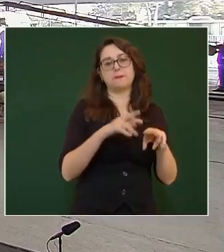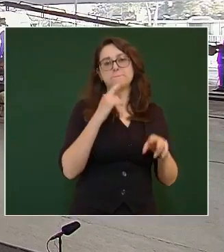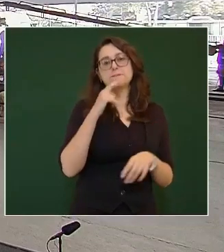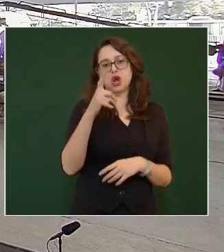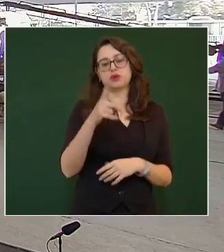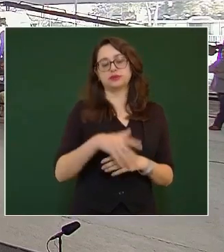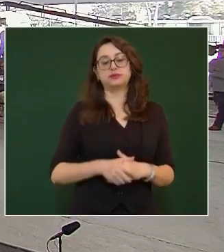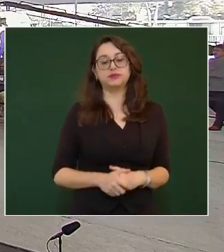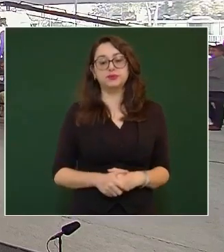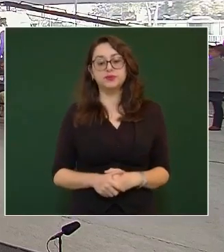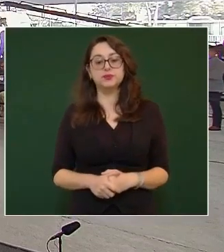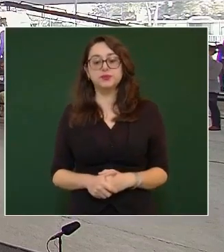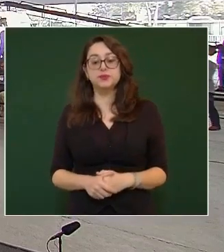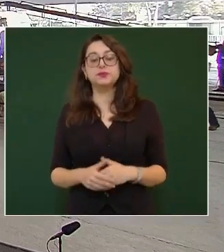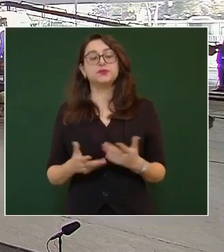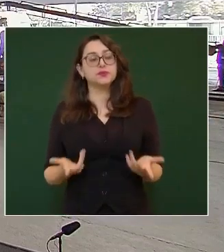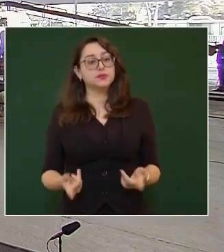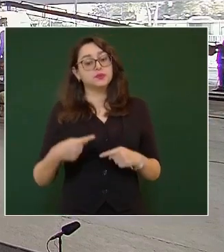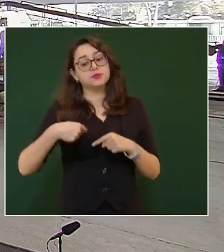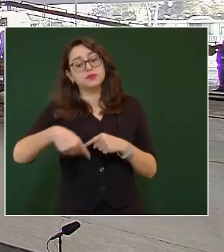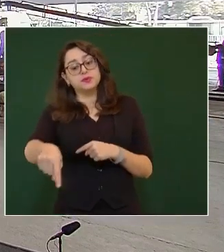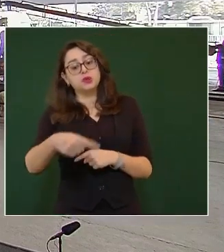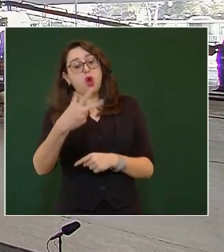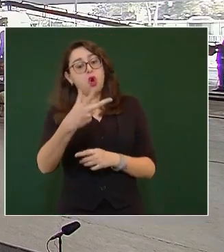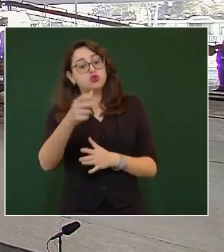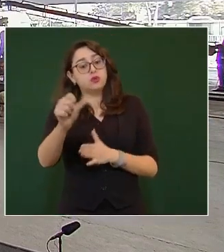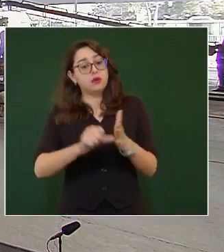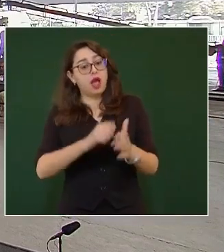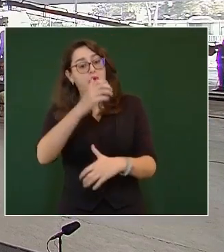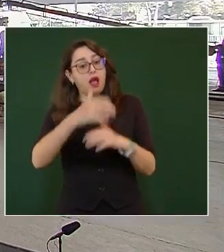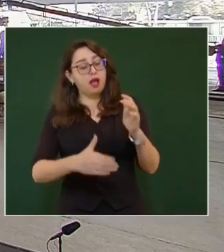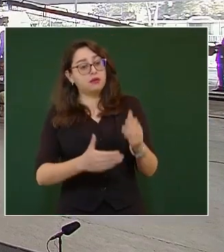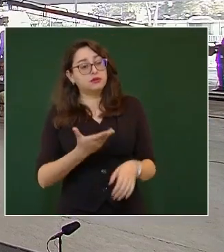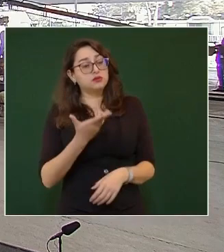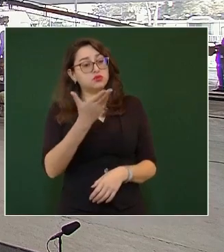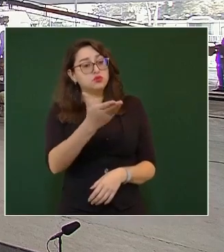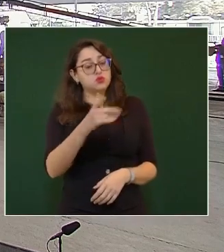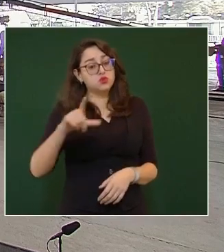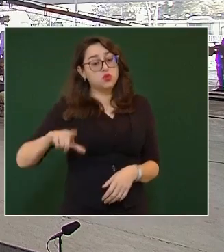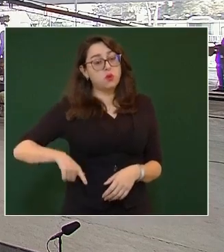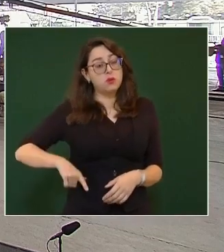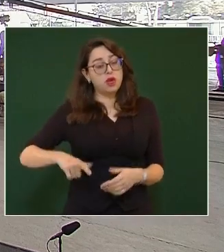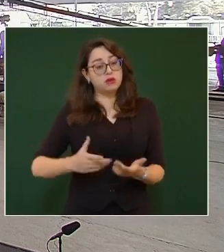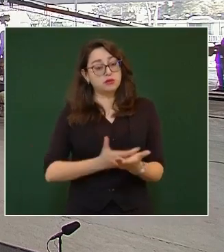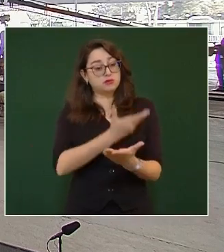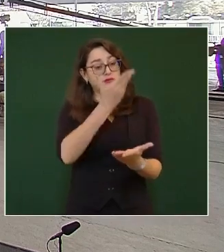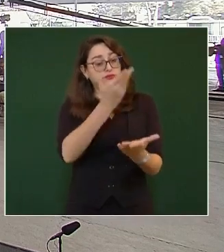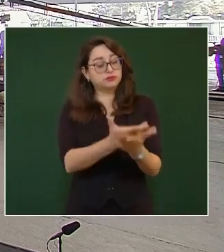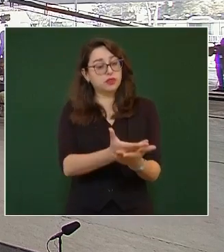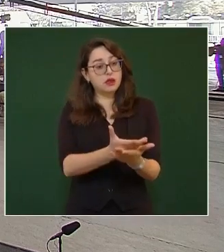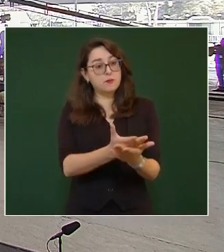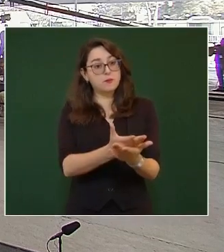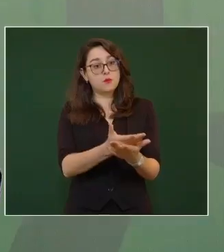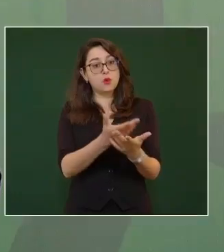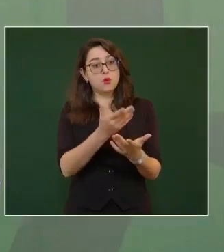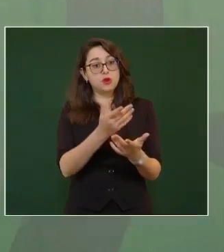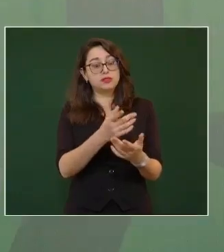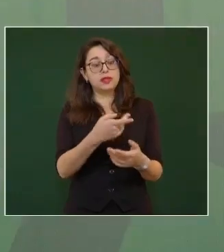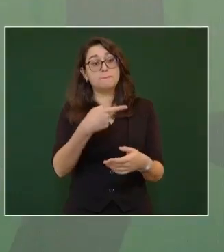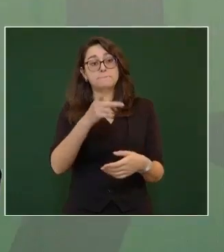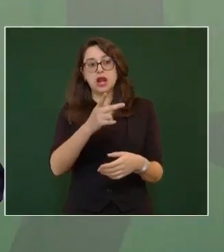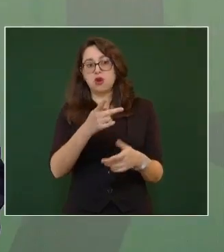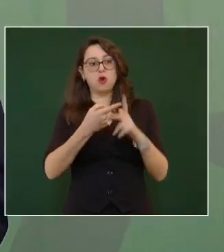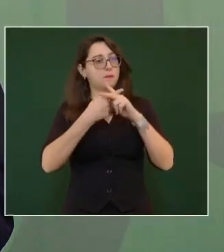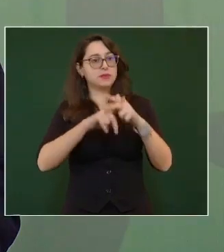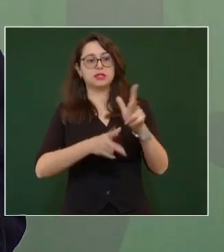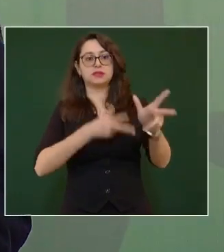entonces al finalizar su sexenio quedaría esta parte de los convenios y el próximo ya sería el desarrollo del proyecto. Sí, así es,